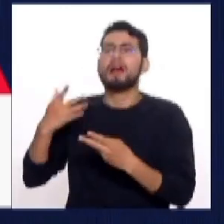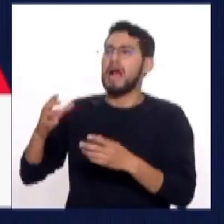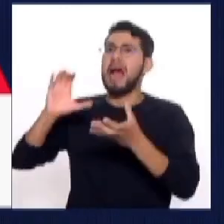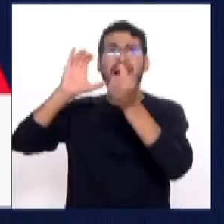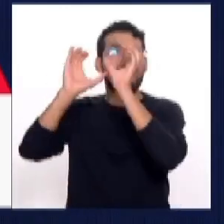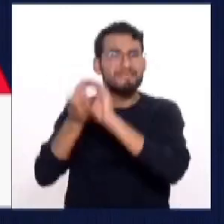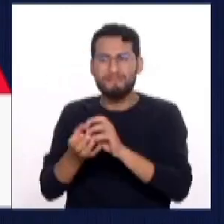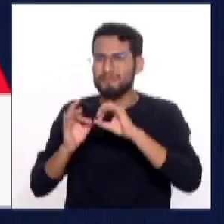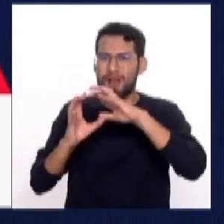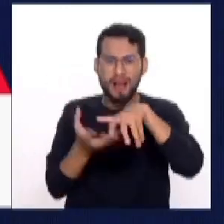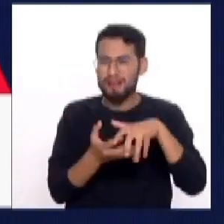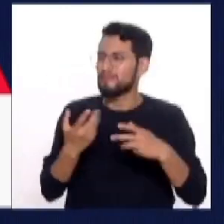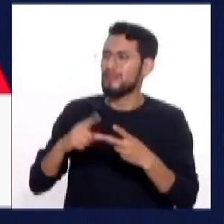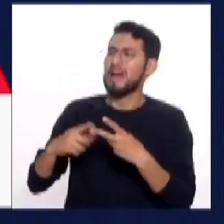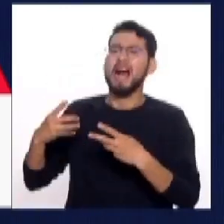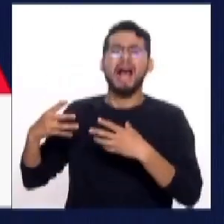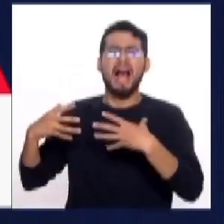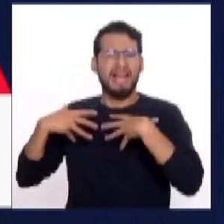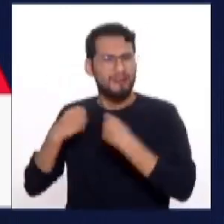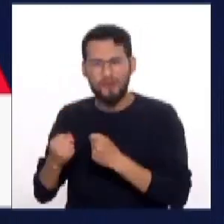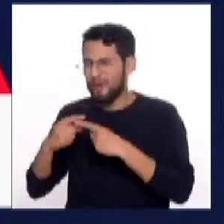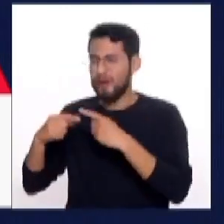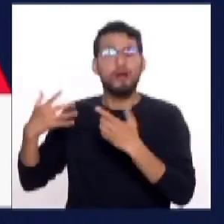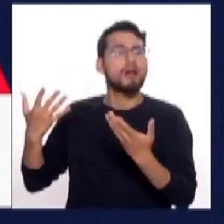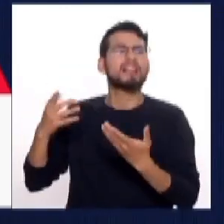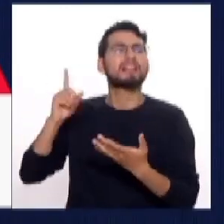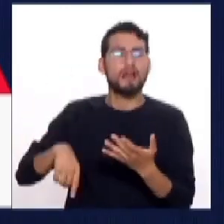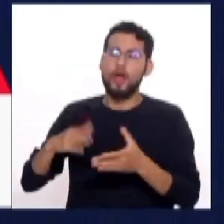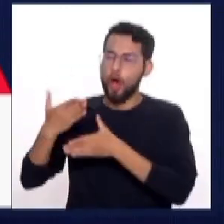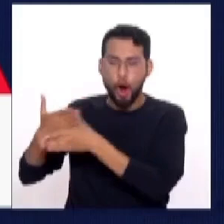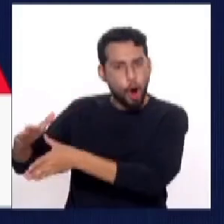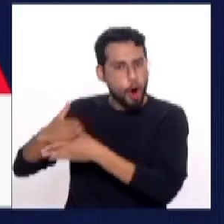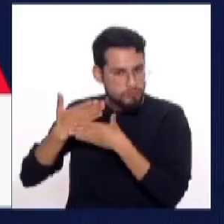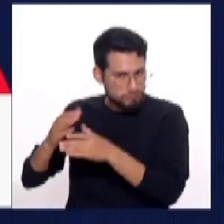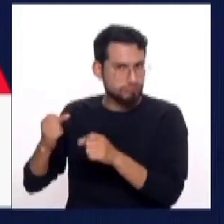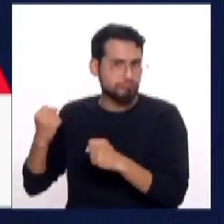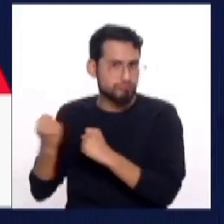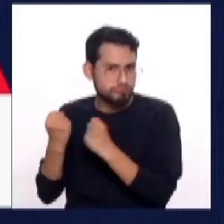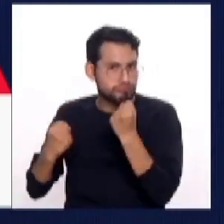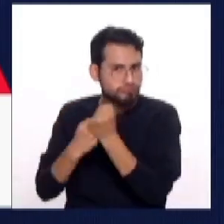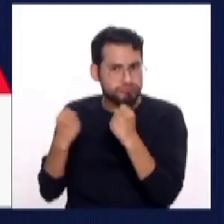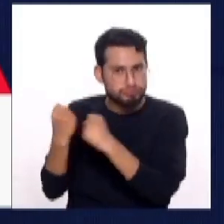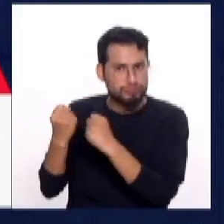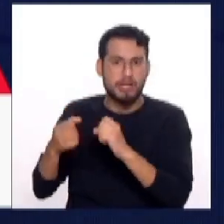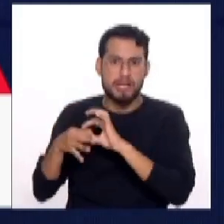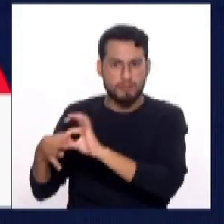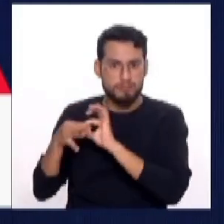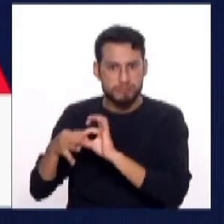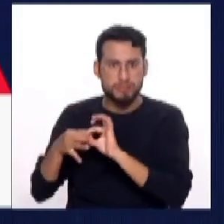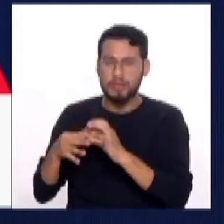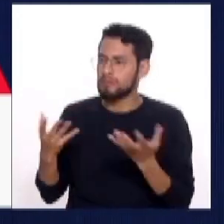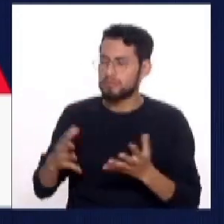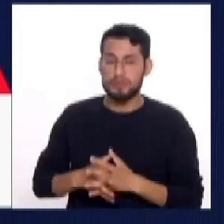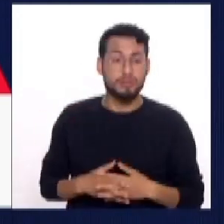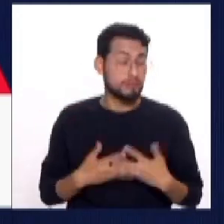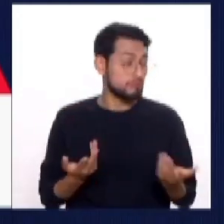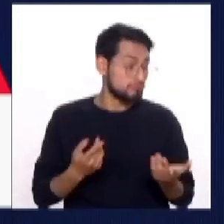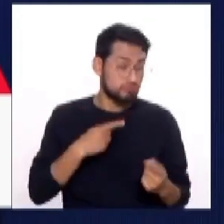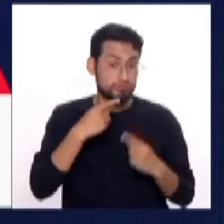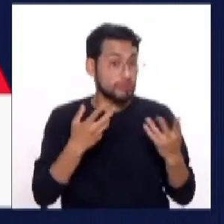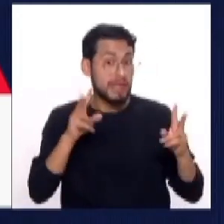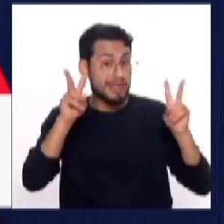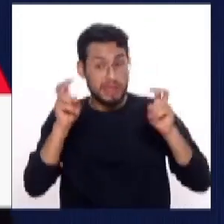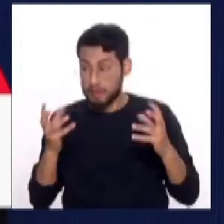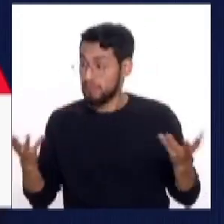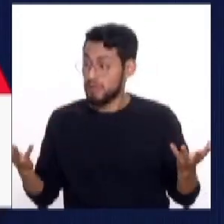salud todo eso pasa por una colaboración estamos hablando de